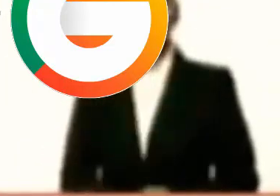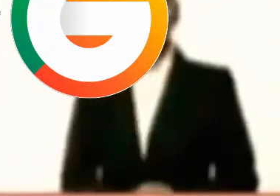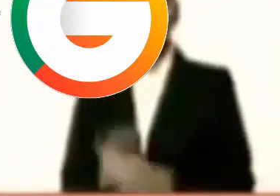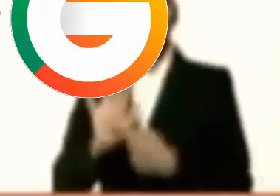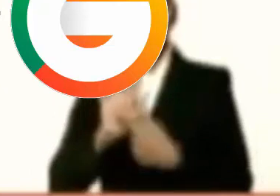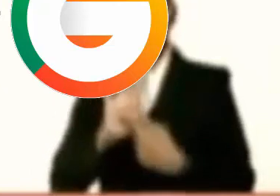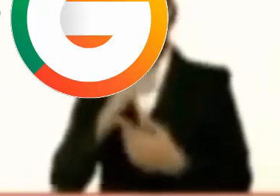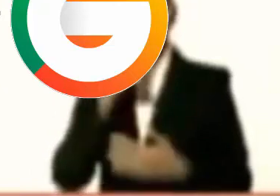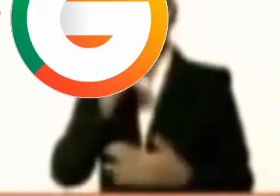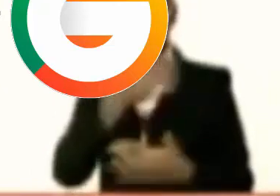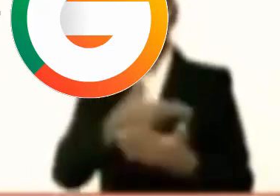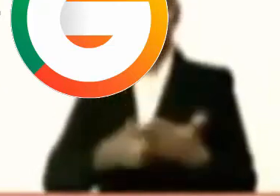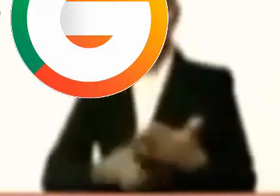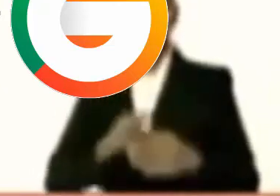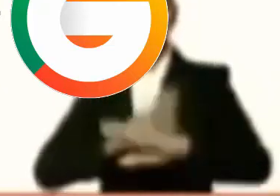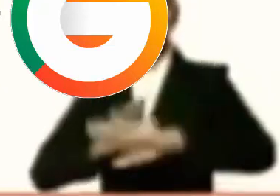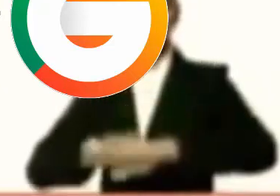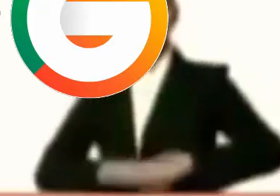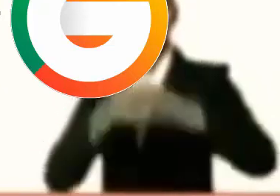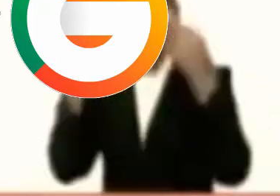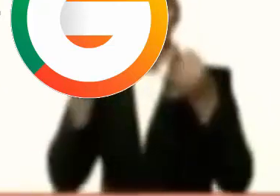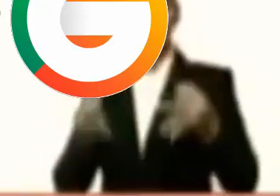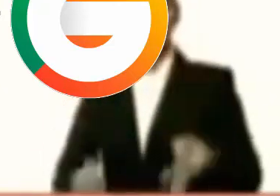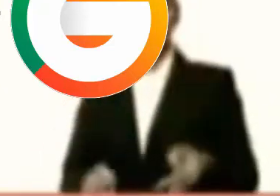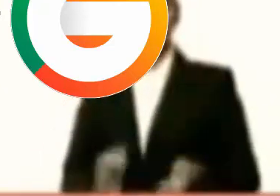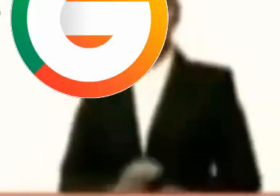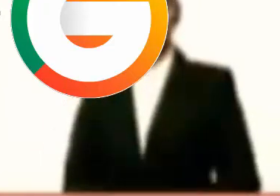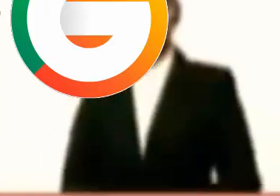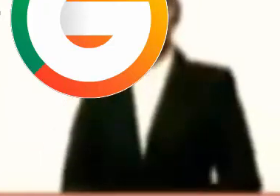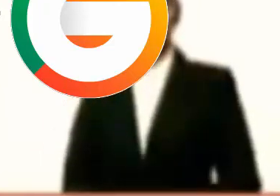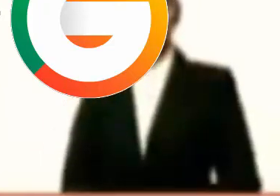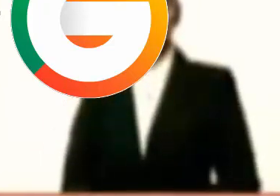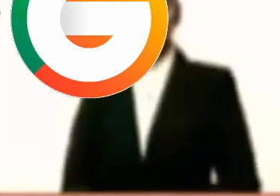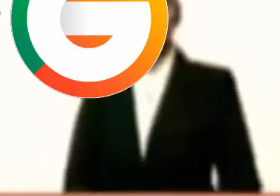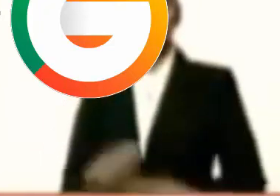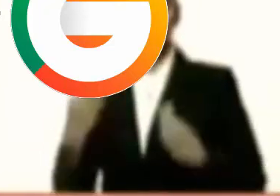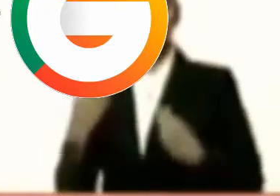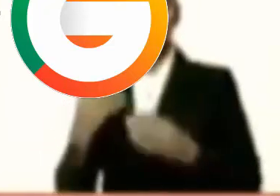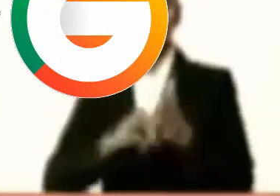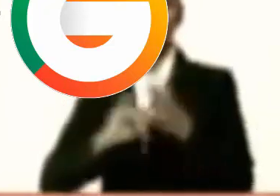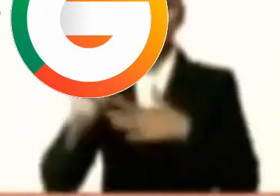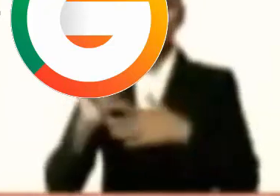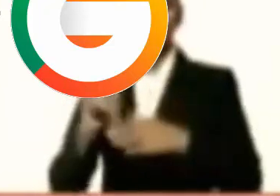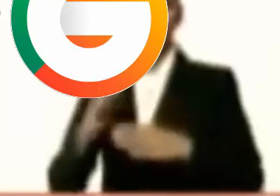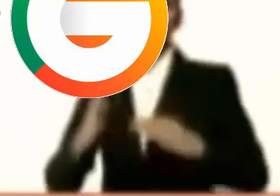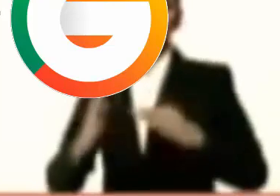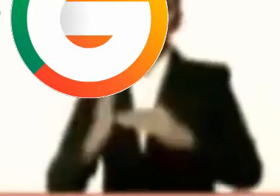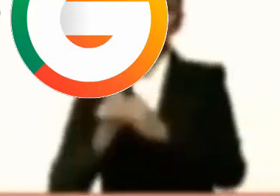sacado un llamado oficial para un alto al fuego